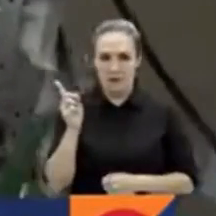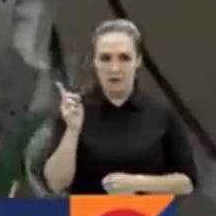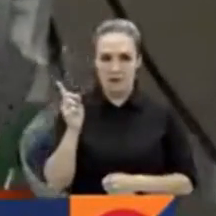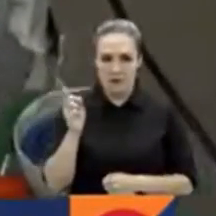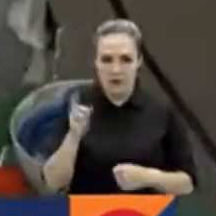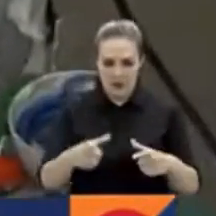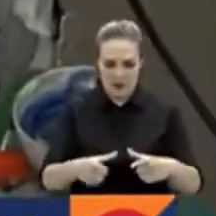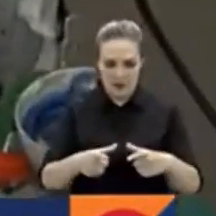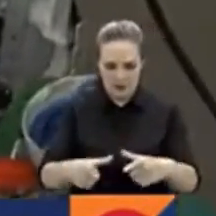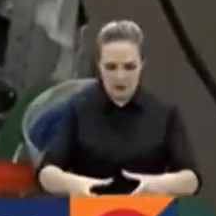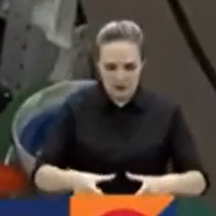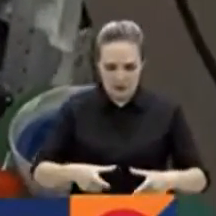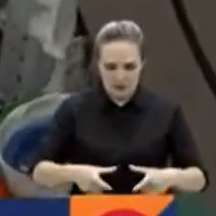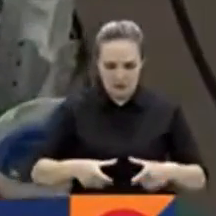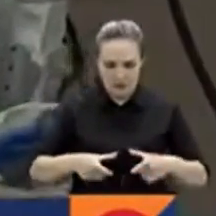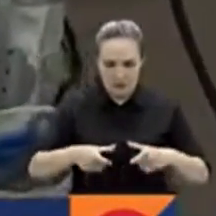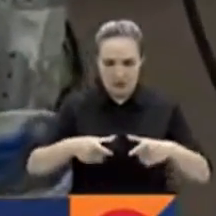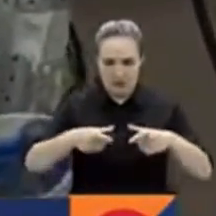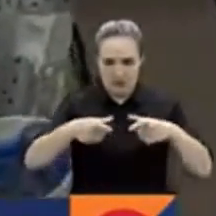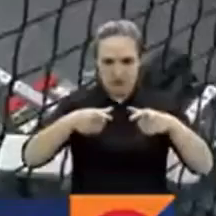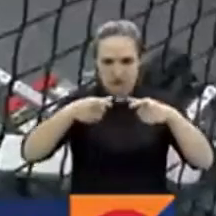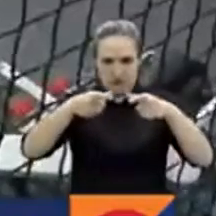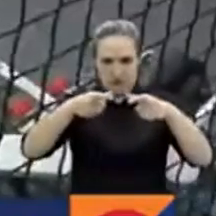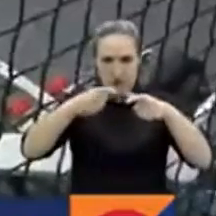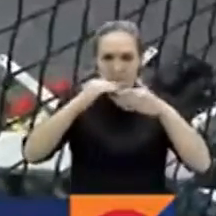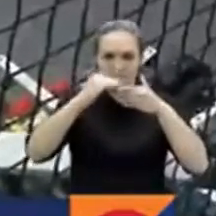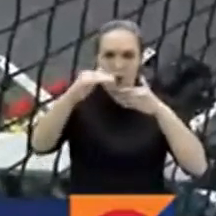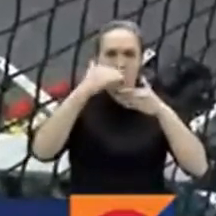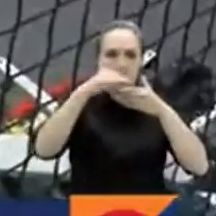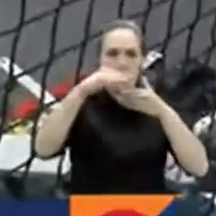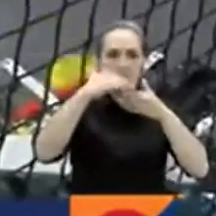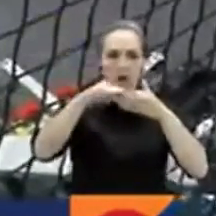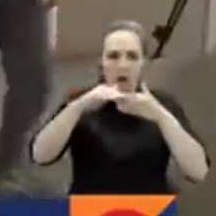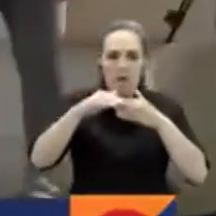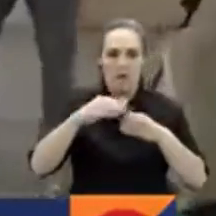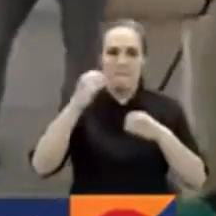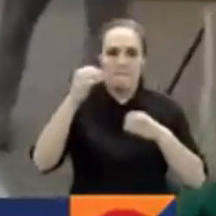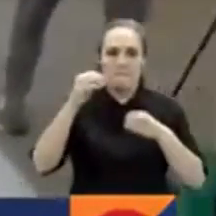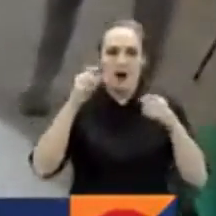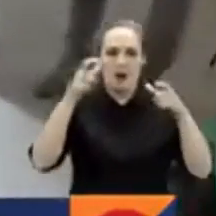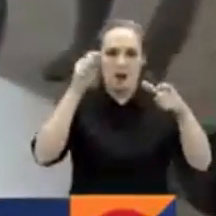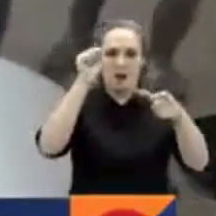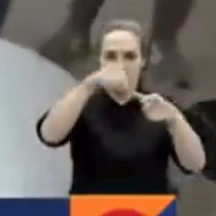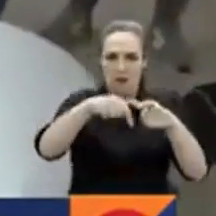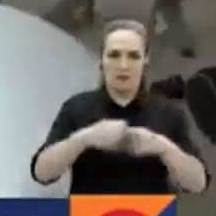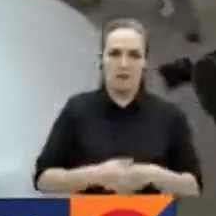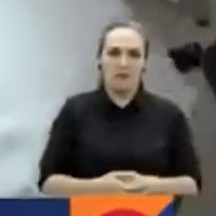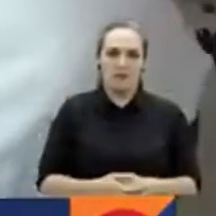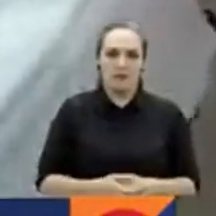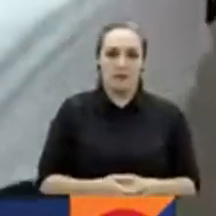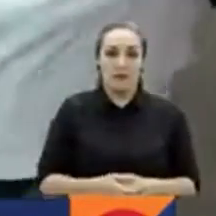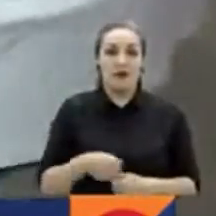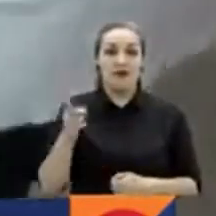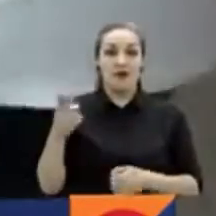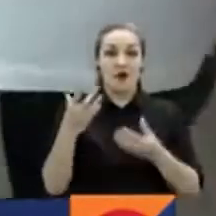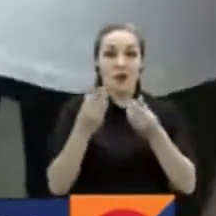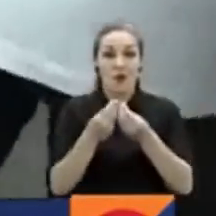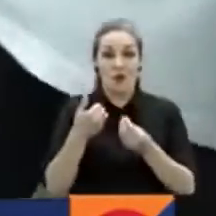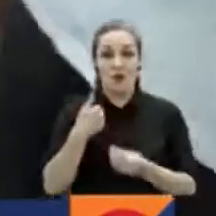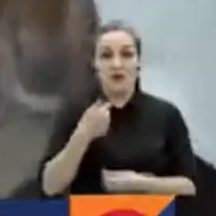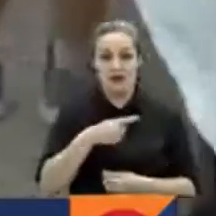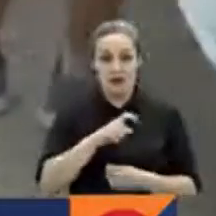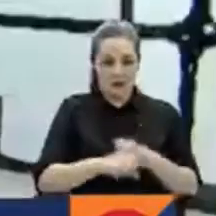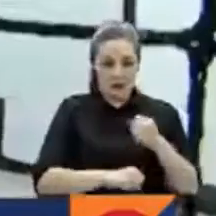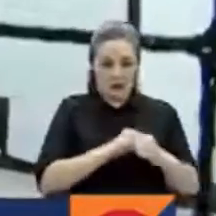discos, subirlos por estas lengüetas y dispararlos por aquí, hacia unas canastas. Este grupo de 6 jóvenes entre los 16